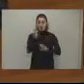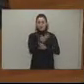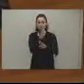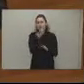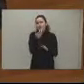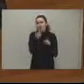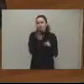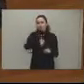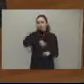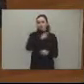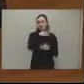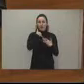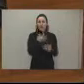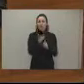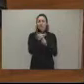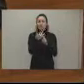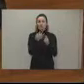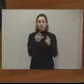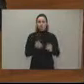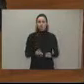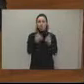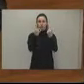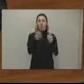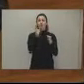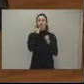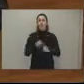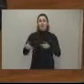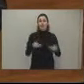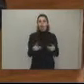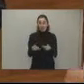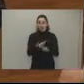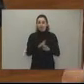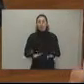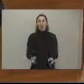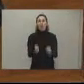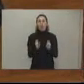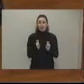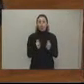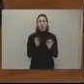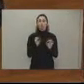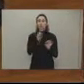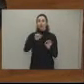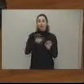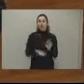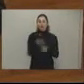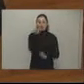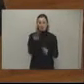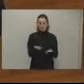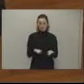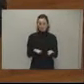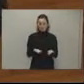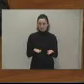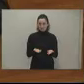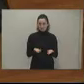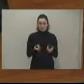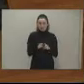el que estemos ahora en una situación inédita respecto a demanda eléctrica, supone varias décimas de punto de pie? O el